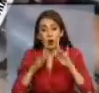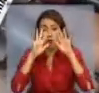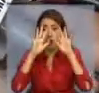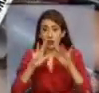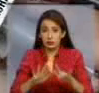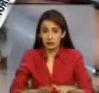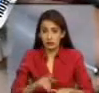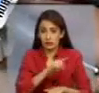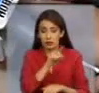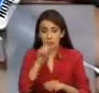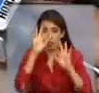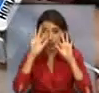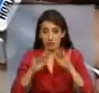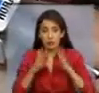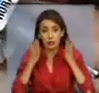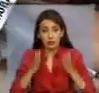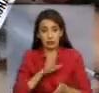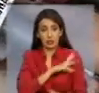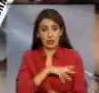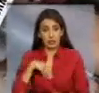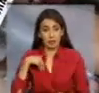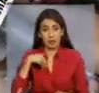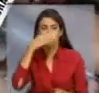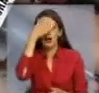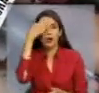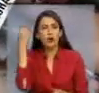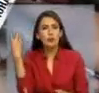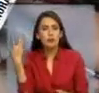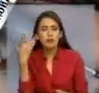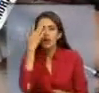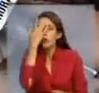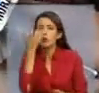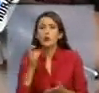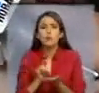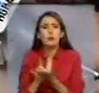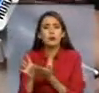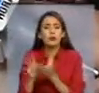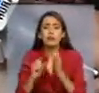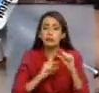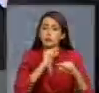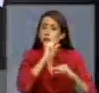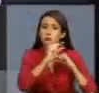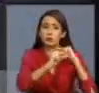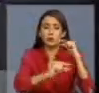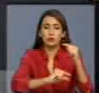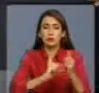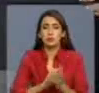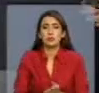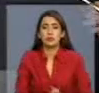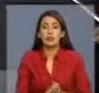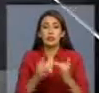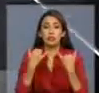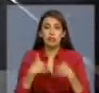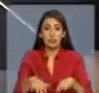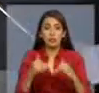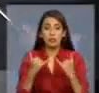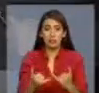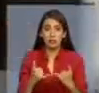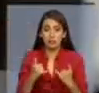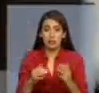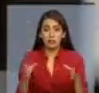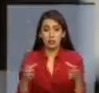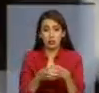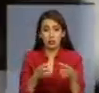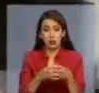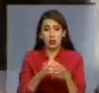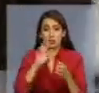olvidado reflexiones tan importantes para consolidar un trabajo como el que se ha venido haciendo durante estos 10 años. Precisamente eso se va a debatir en la reunión de bloque anunciada para